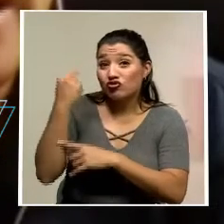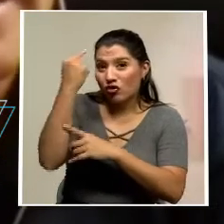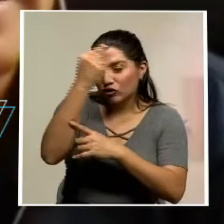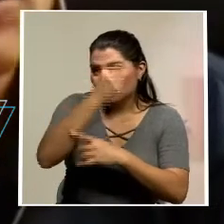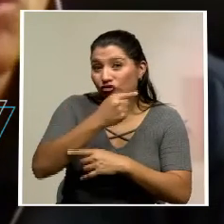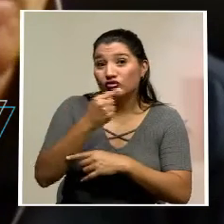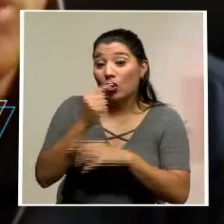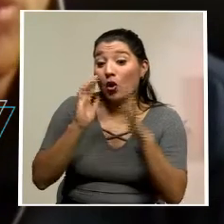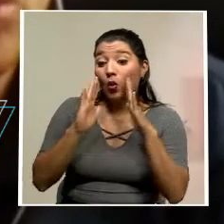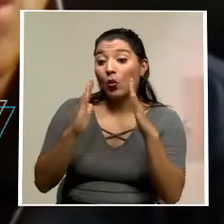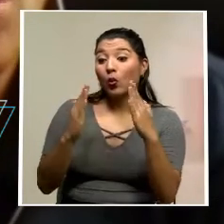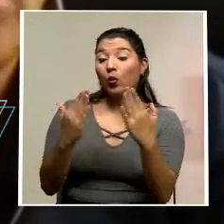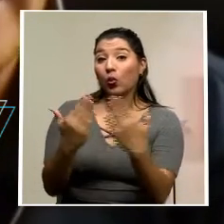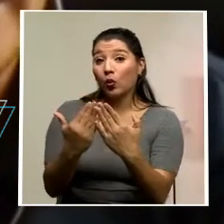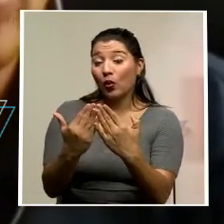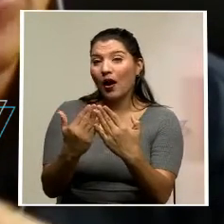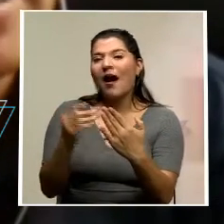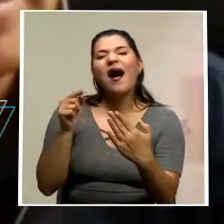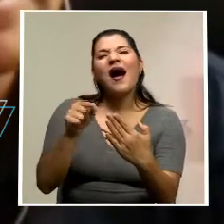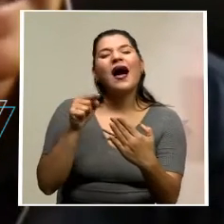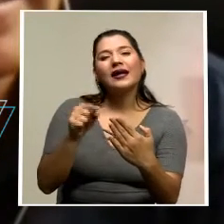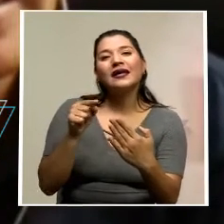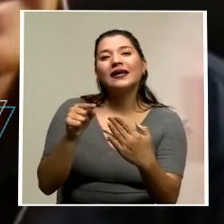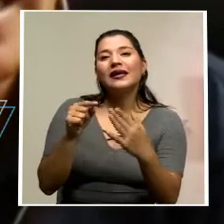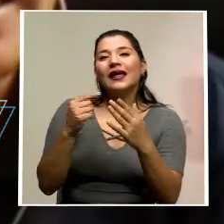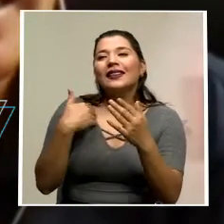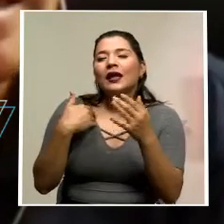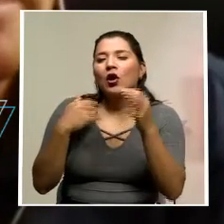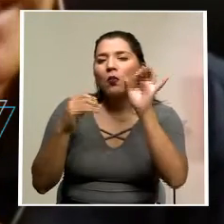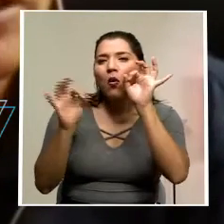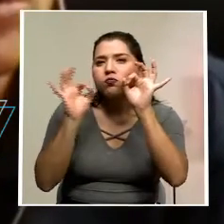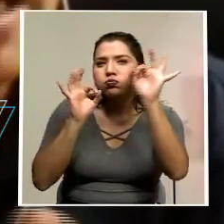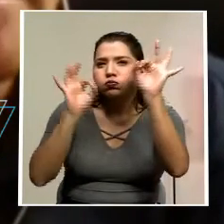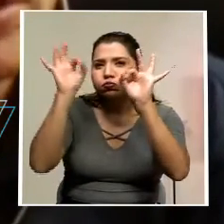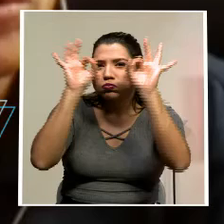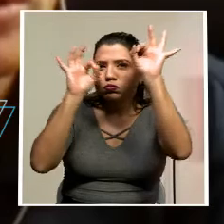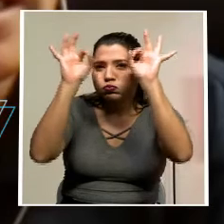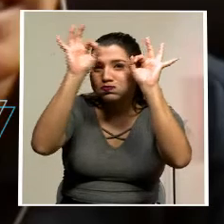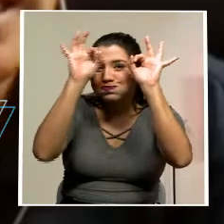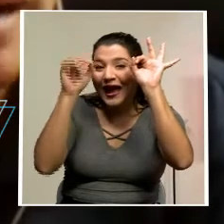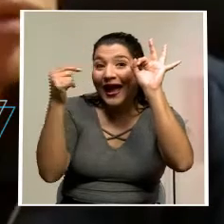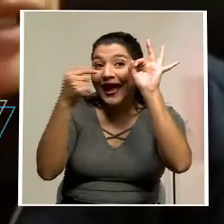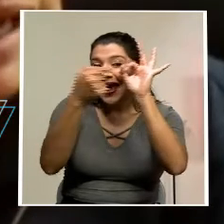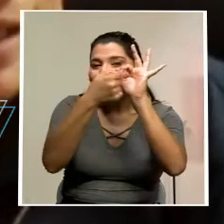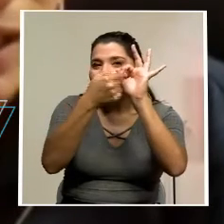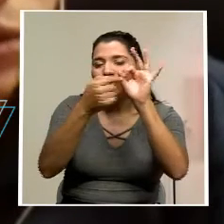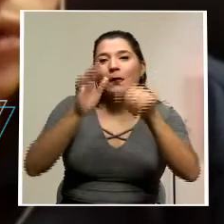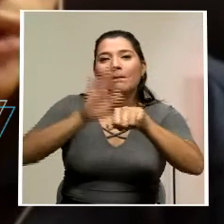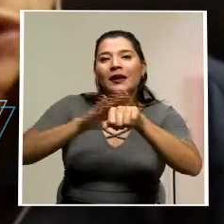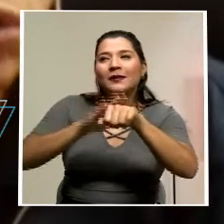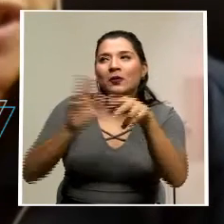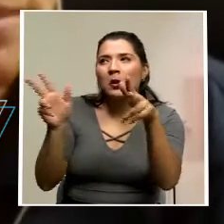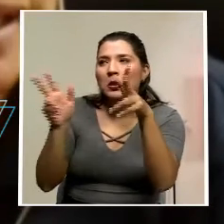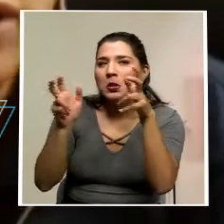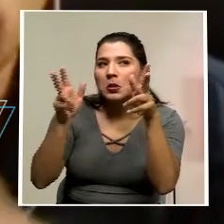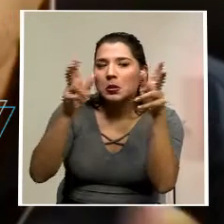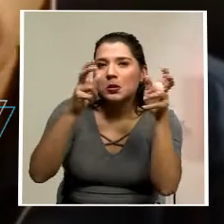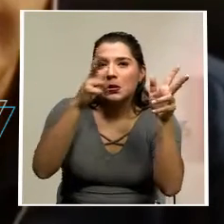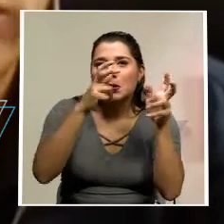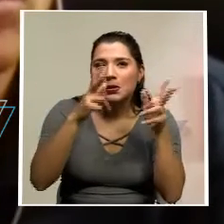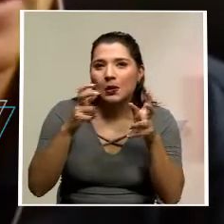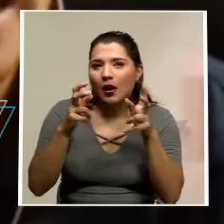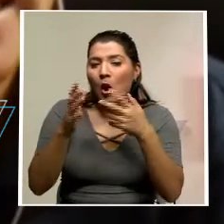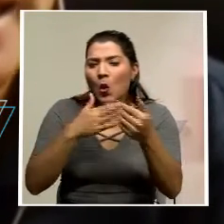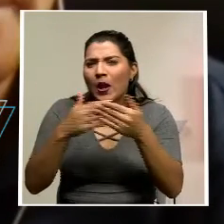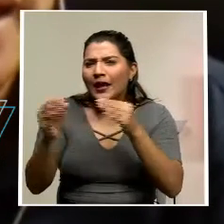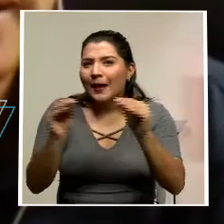sierra, y esos poros lo que ayudan es a detectar pequeños cambios, campos eléctricos, entonces pequeños